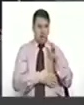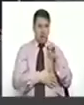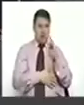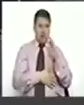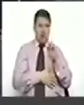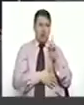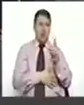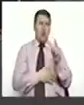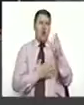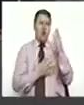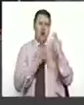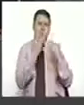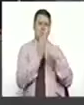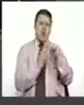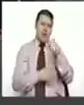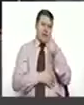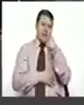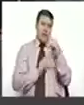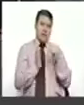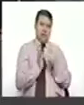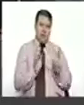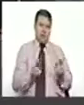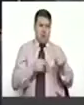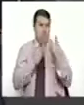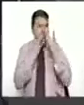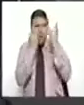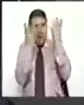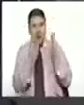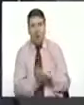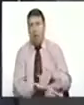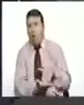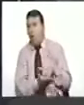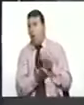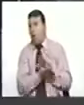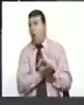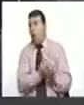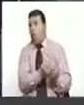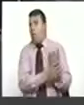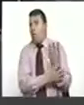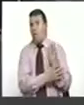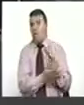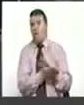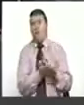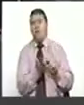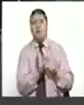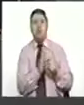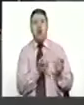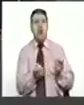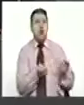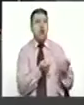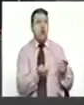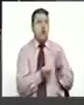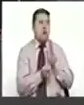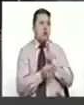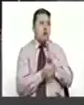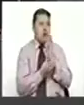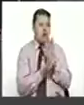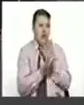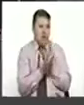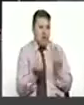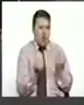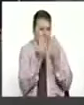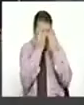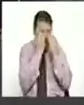entre 14 y 16 mil. Gravísimo. Eso está ya controlado por los grupos